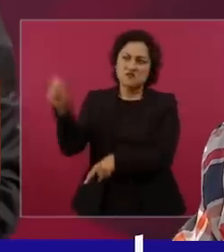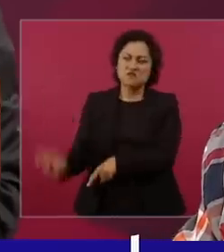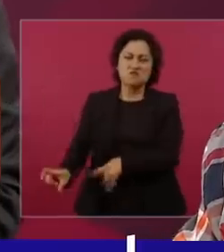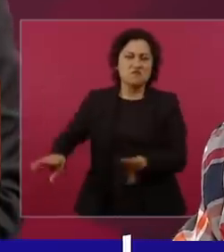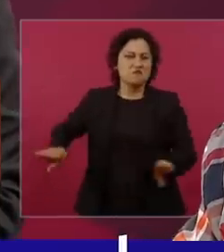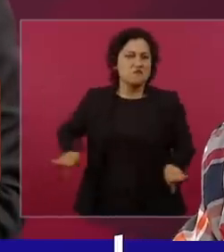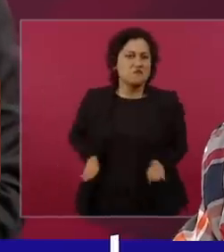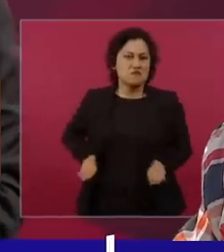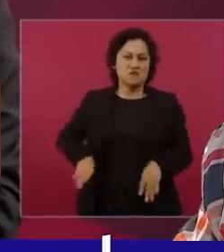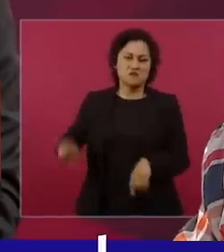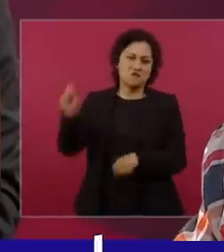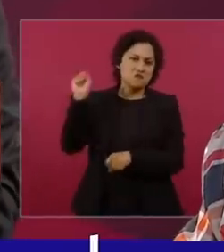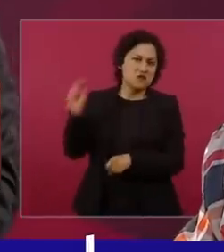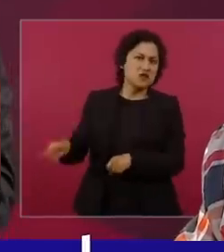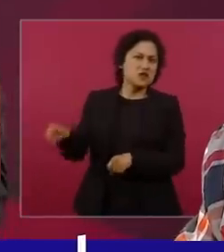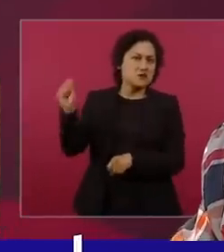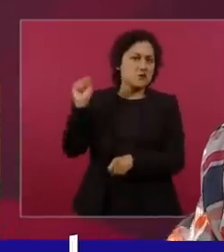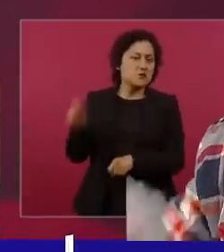todos dedicados